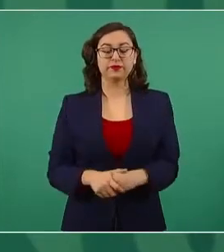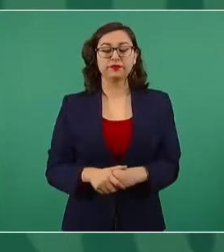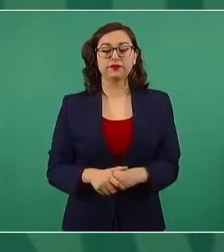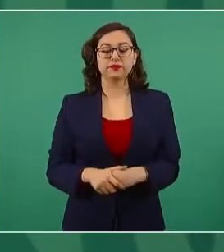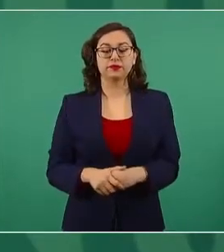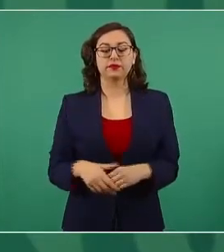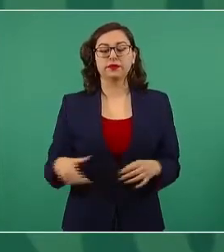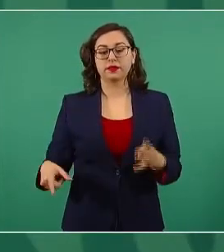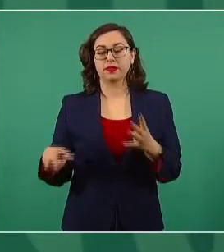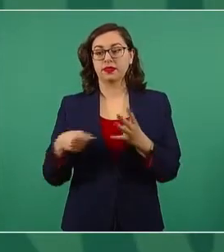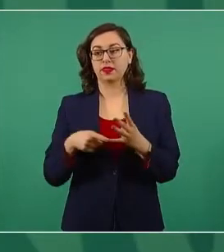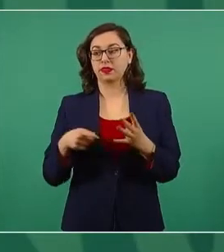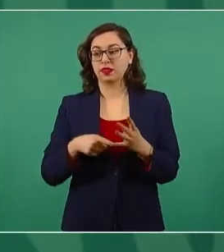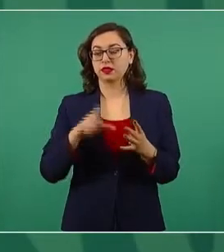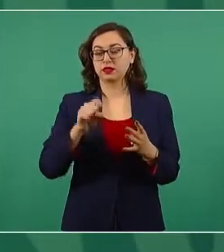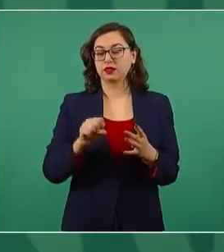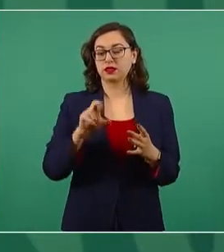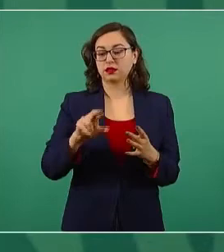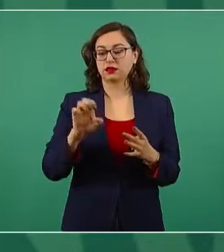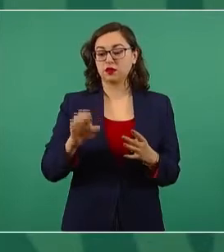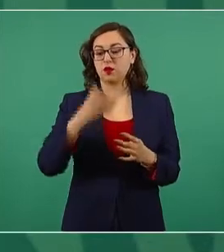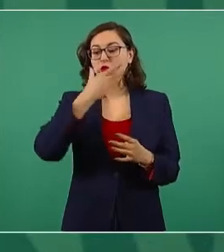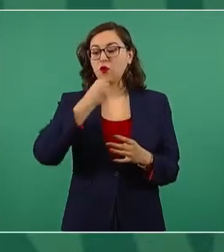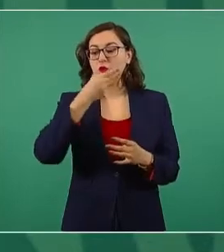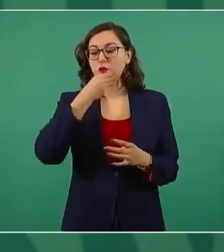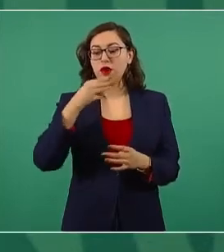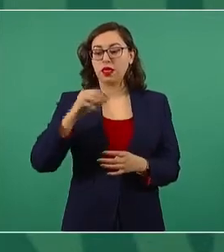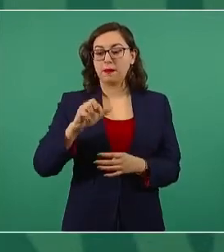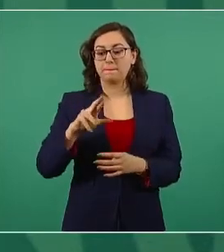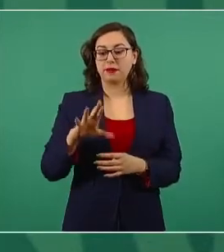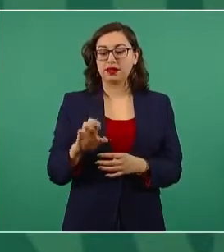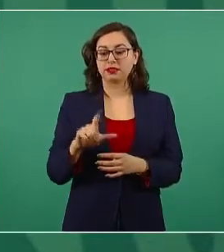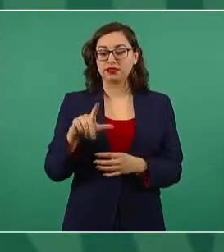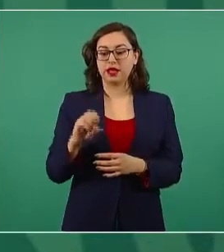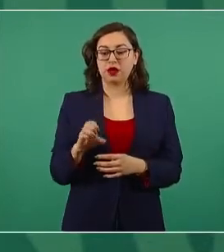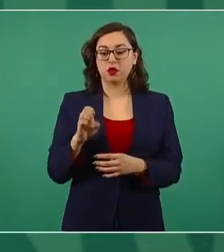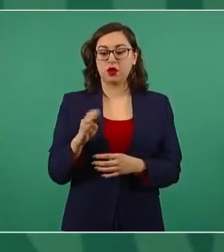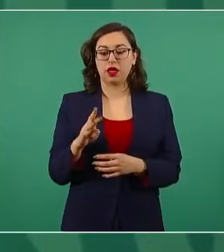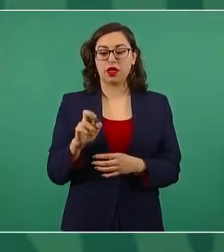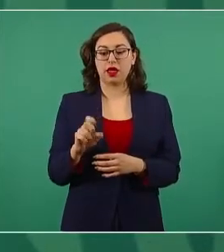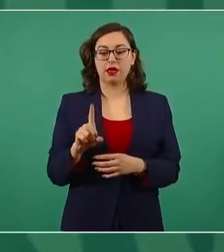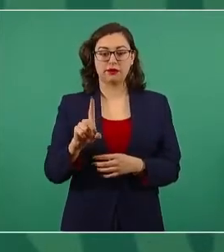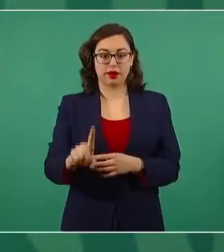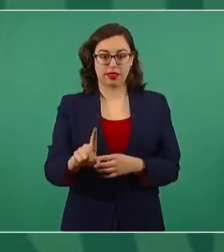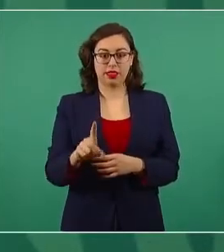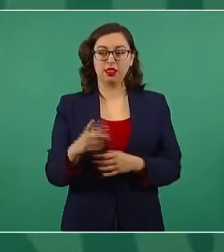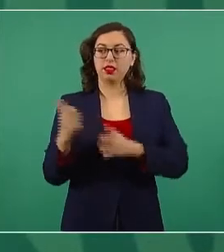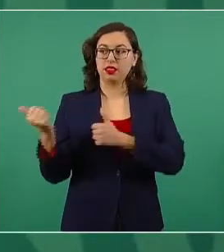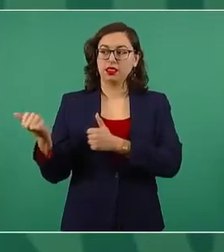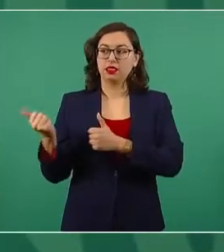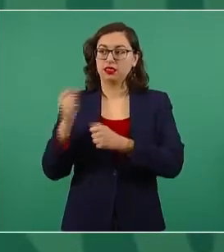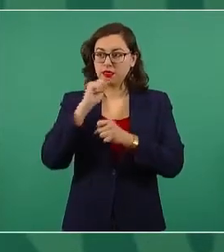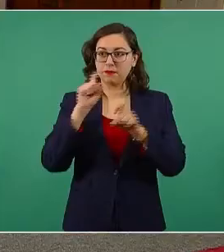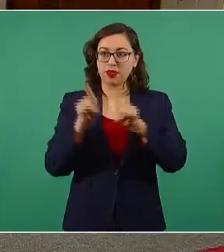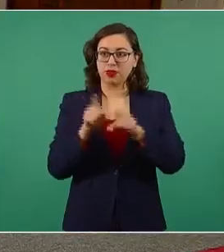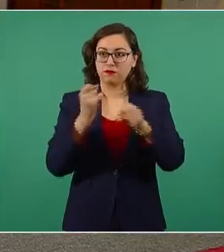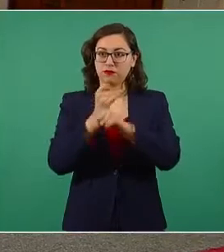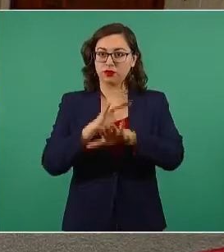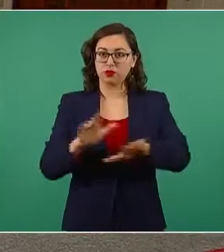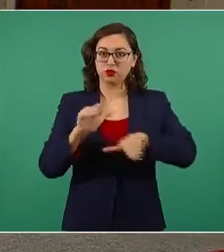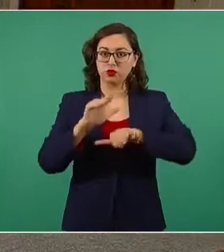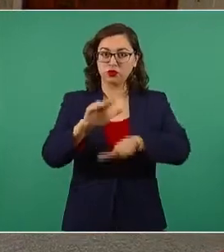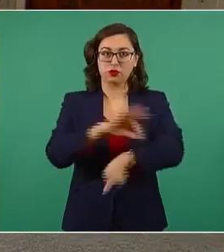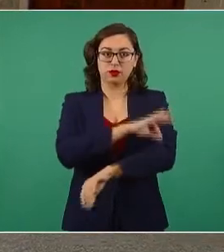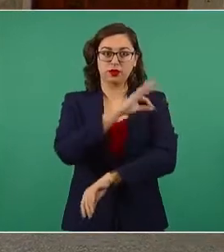secretario de Relaciones Exteriores, Marcelo Ebrard, sobre el abasto de vacunas y